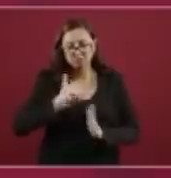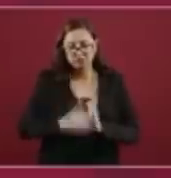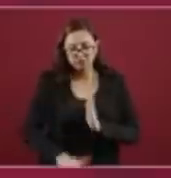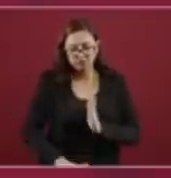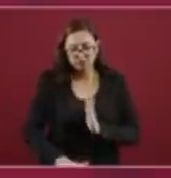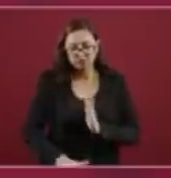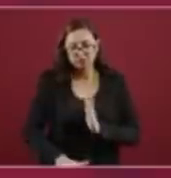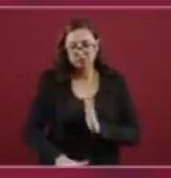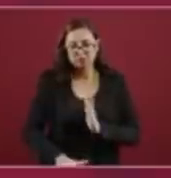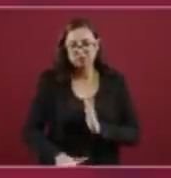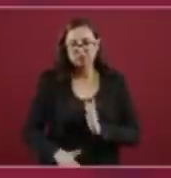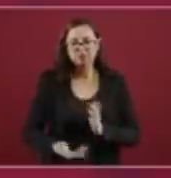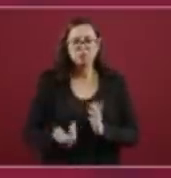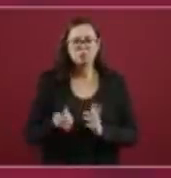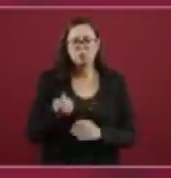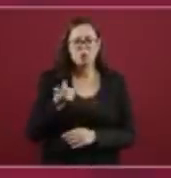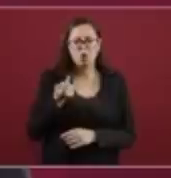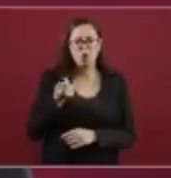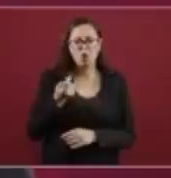un porcentaje menor,